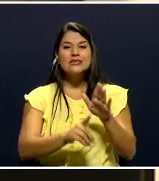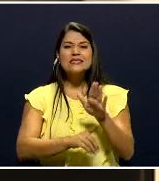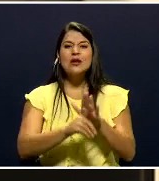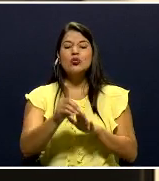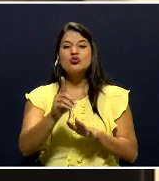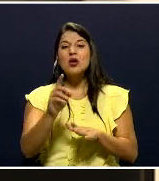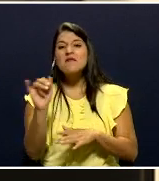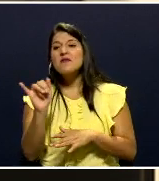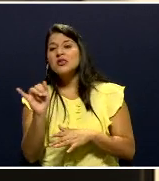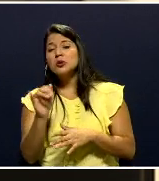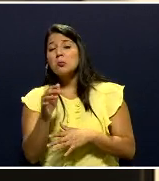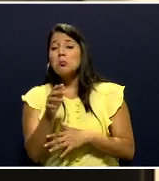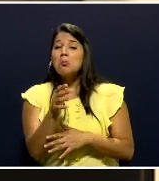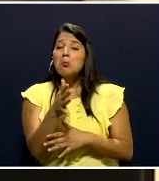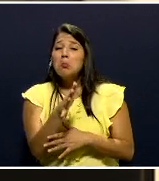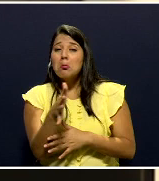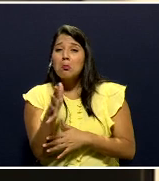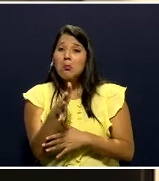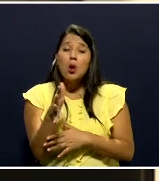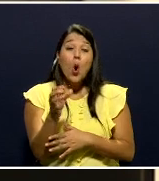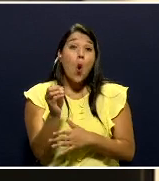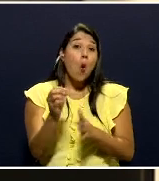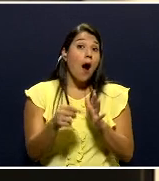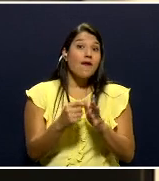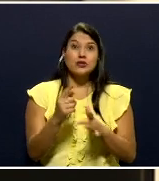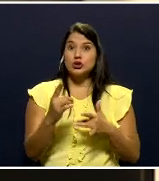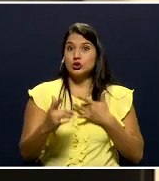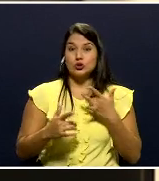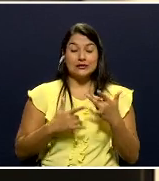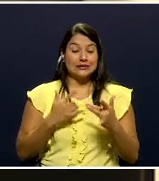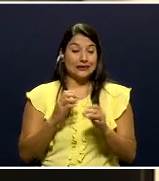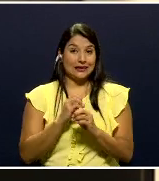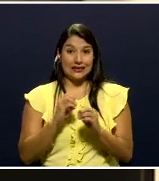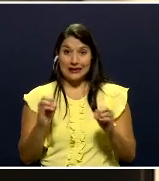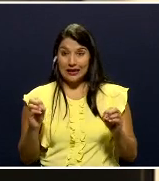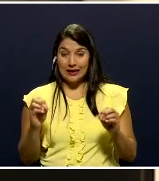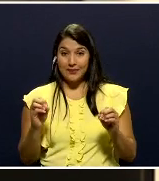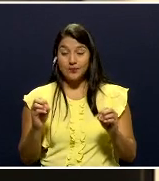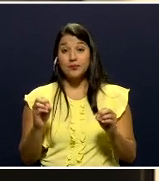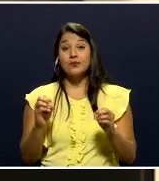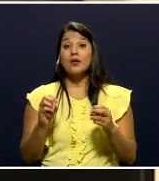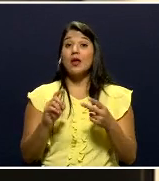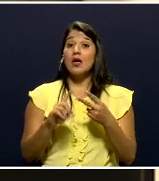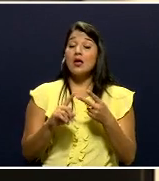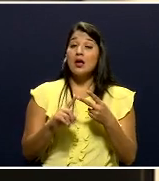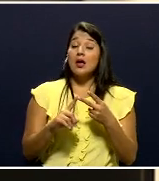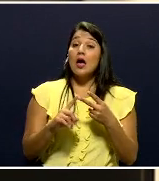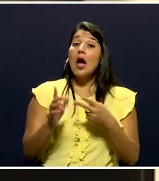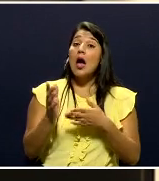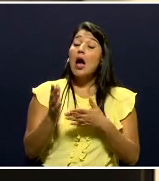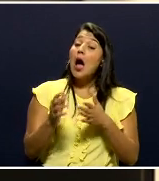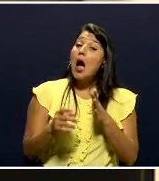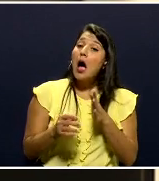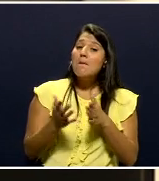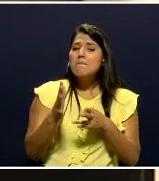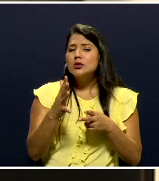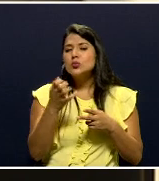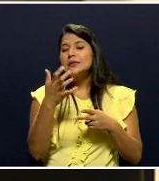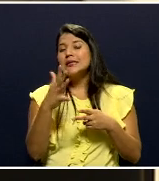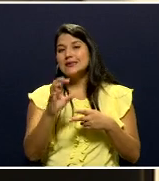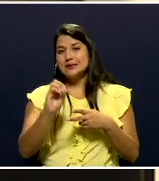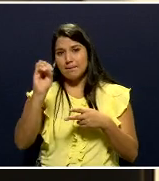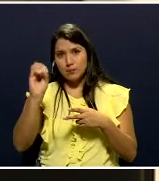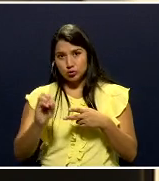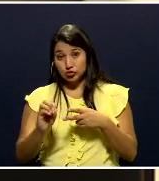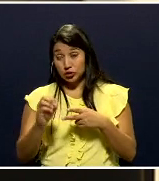leve o asintomática, subclínica, es decir, que la persona no tiene síntomas. Una cierta fracción, aproximadamente un